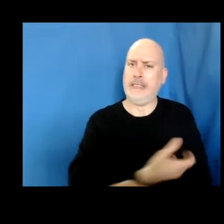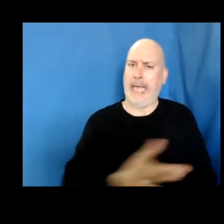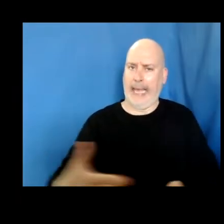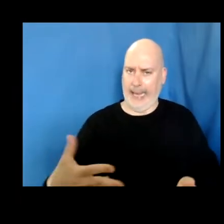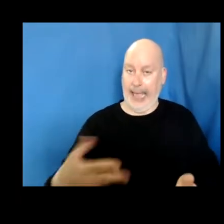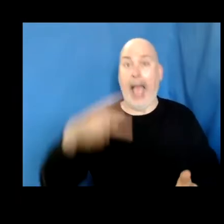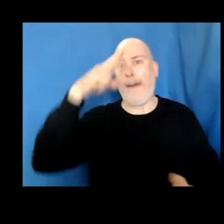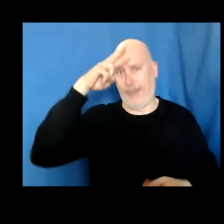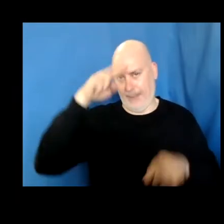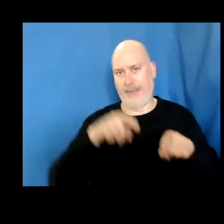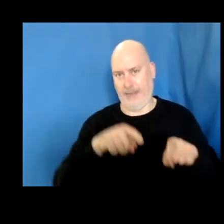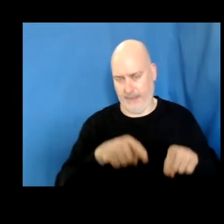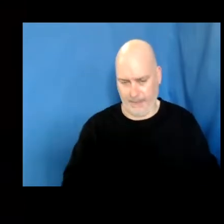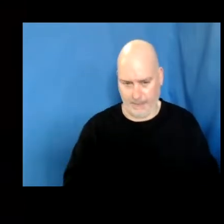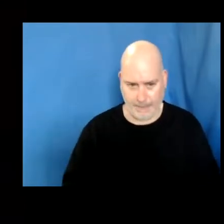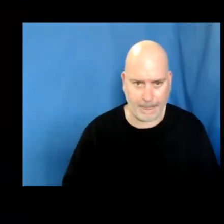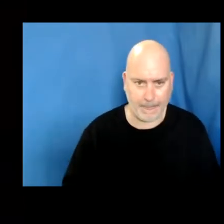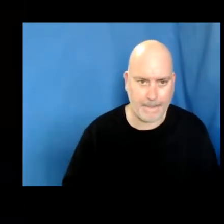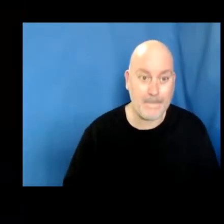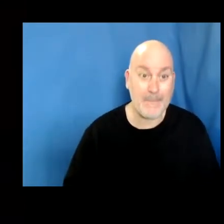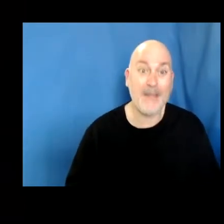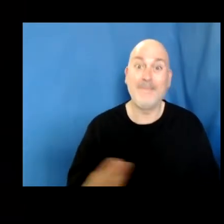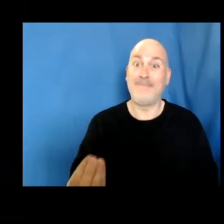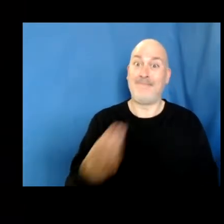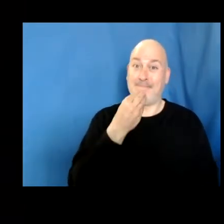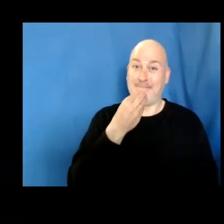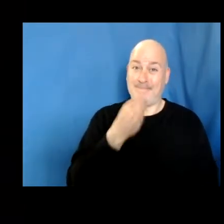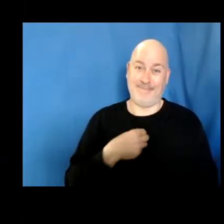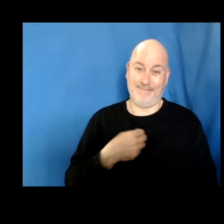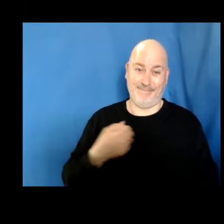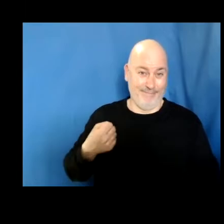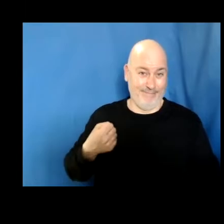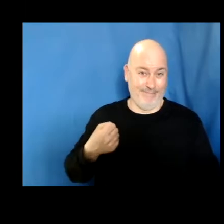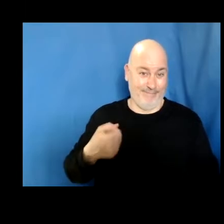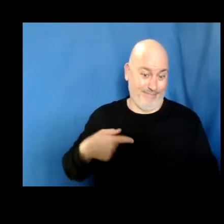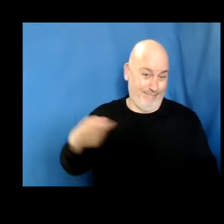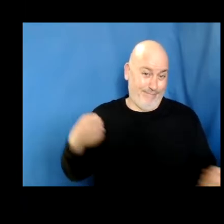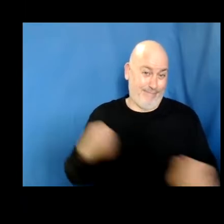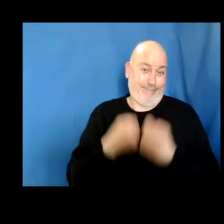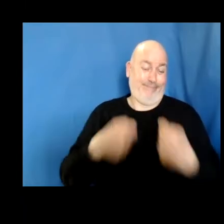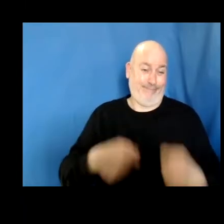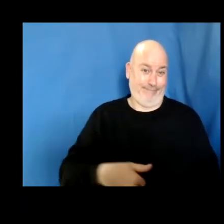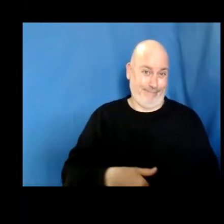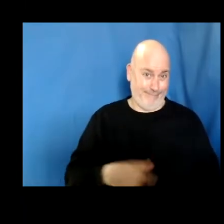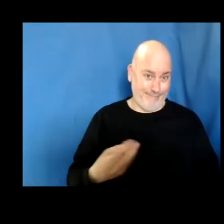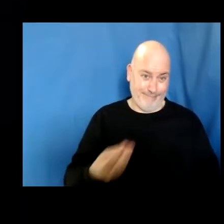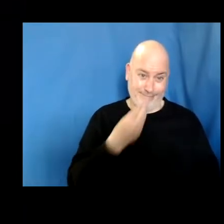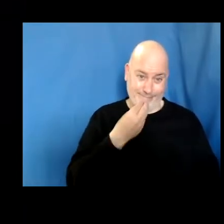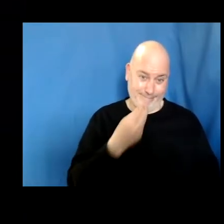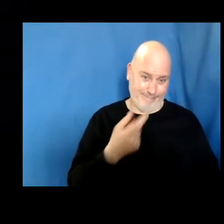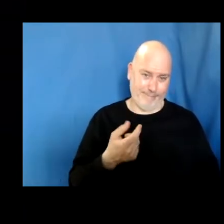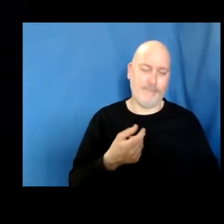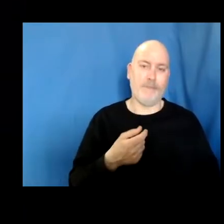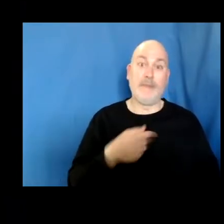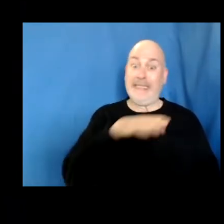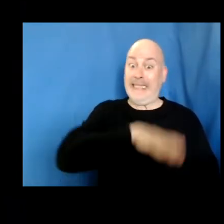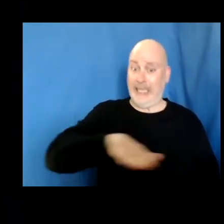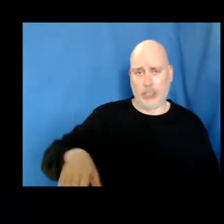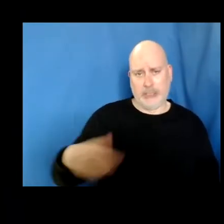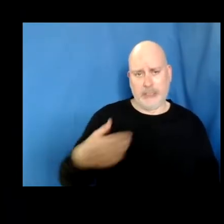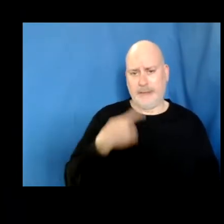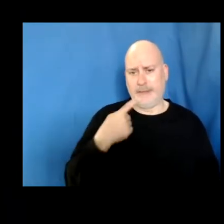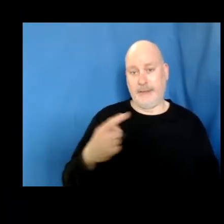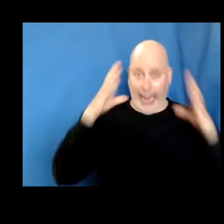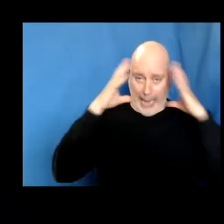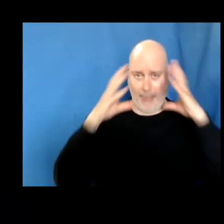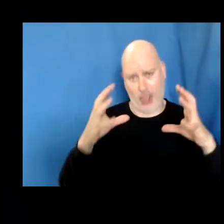En cuanto a las intoxicaciones, sabemos que los niños, también que hemos dicho que son